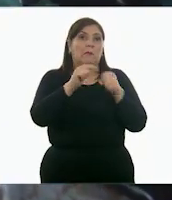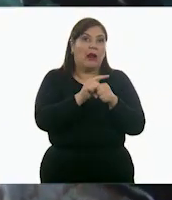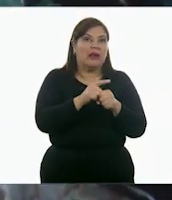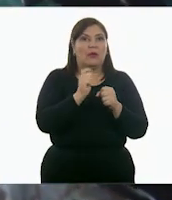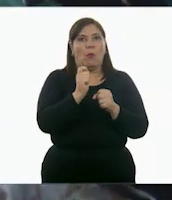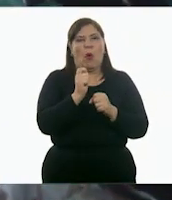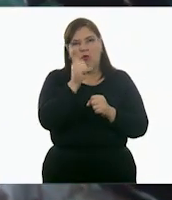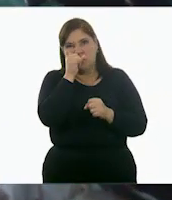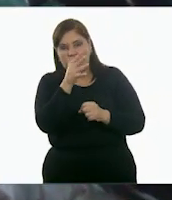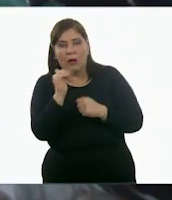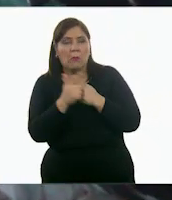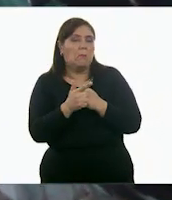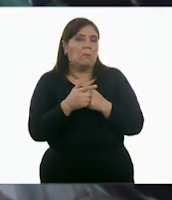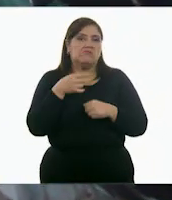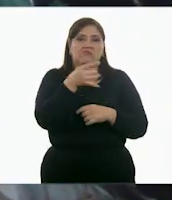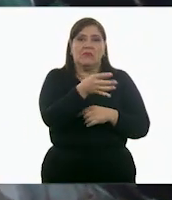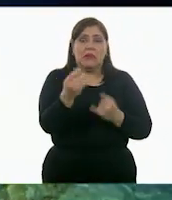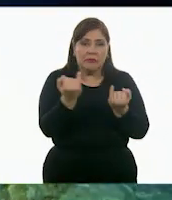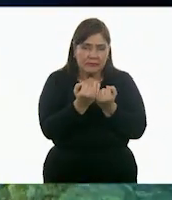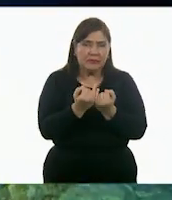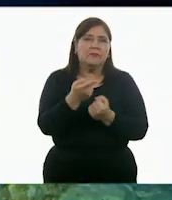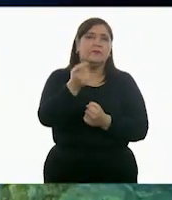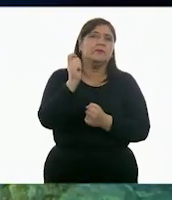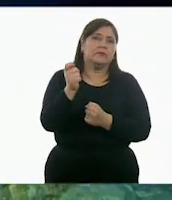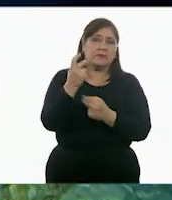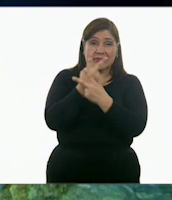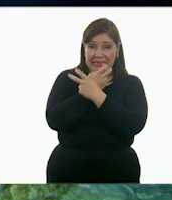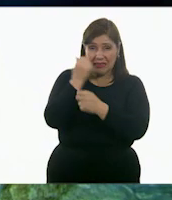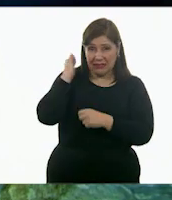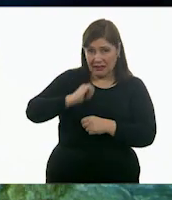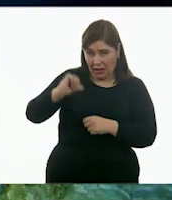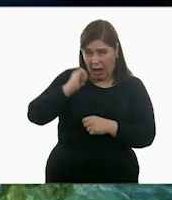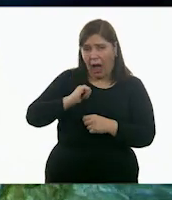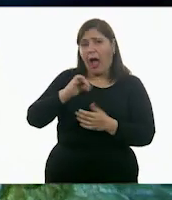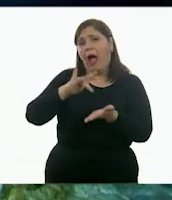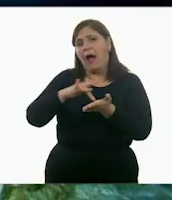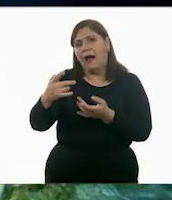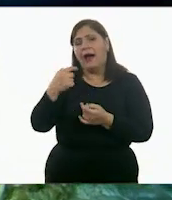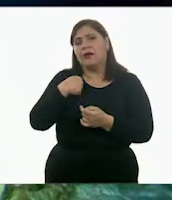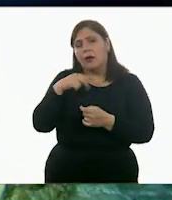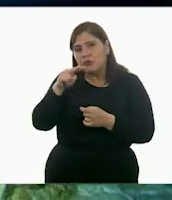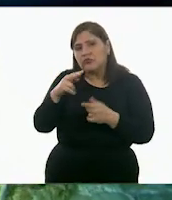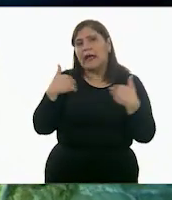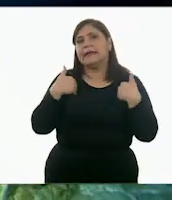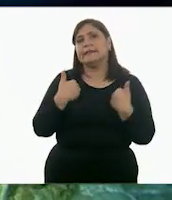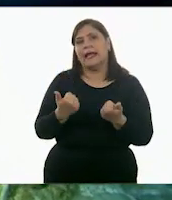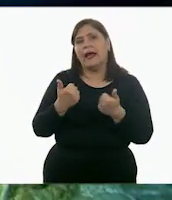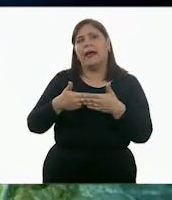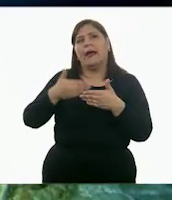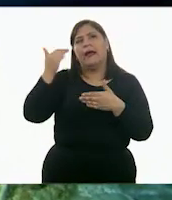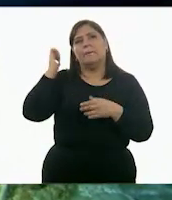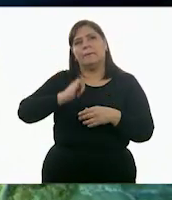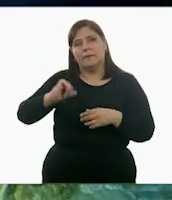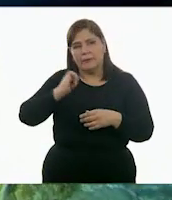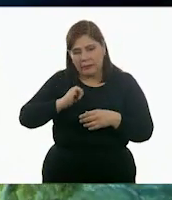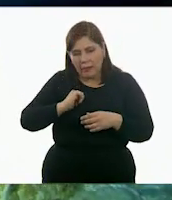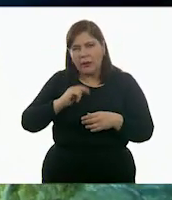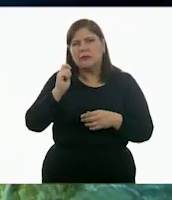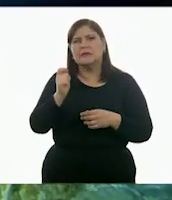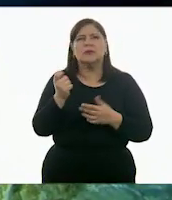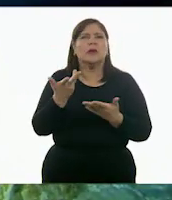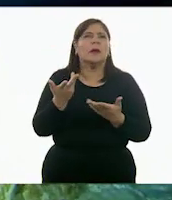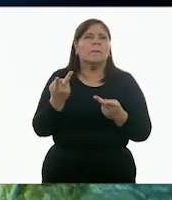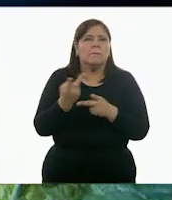Los arcaicos fósiles encontrados ayudan a la ciencia a comprender mejor el pasado, a vislumbrar lo que tuvo